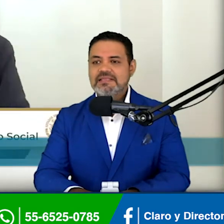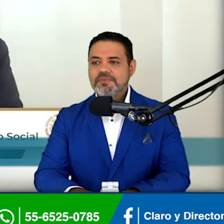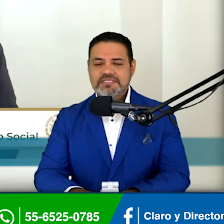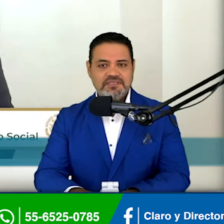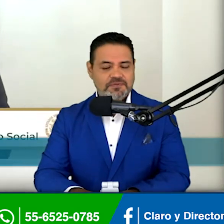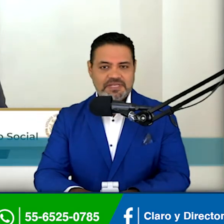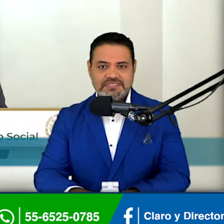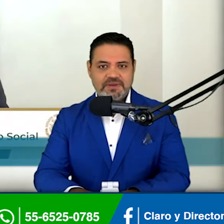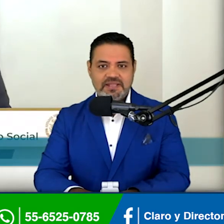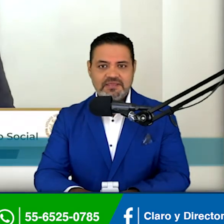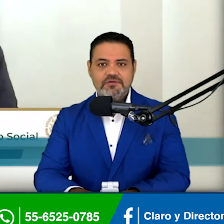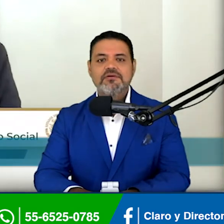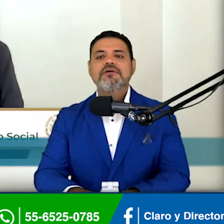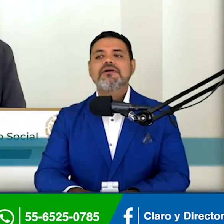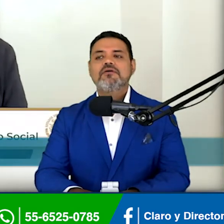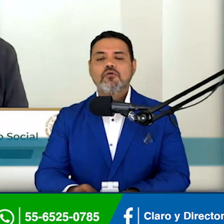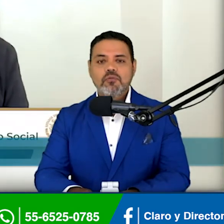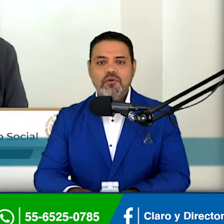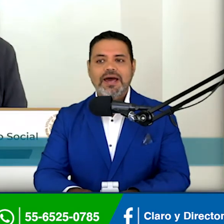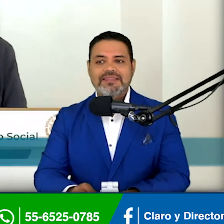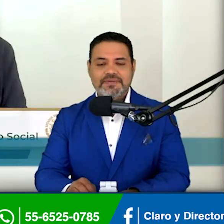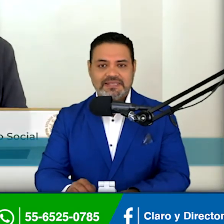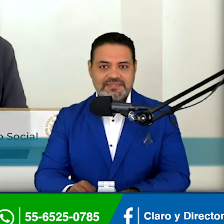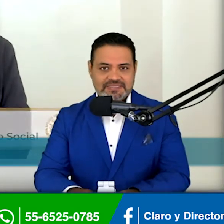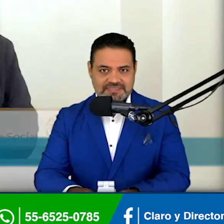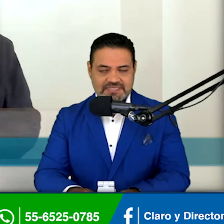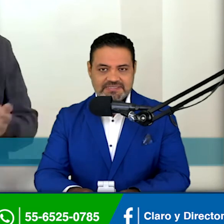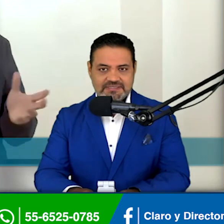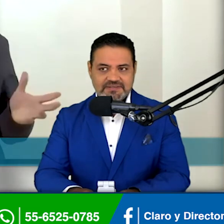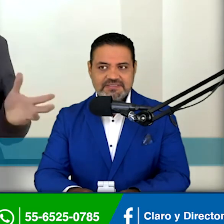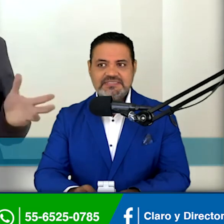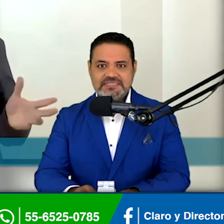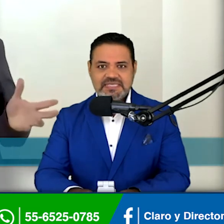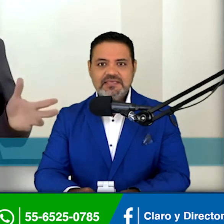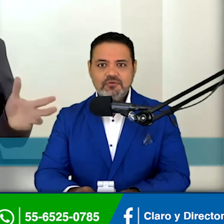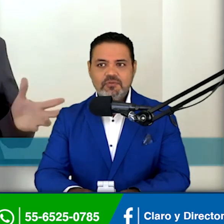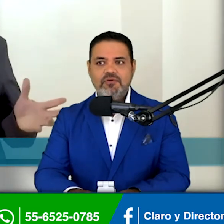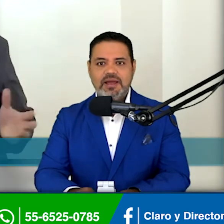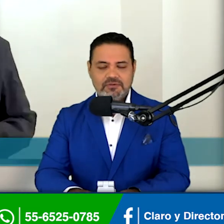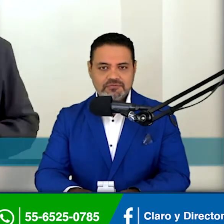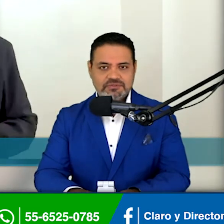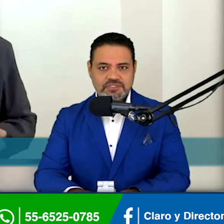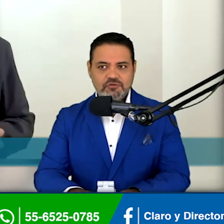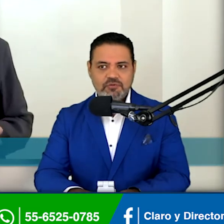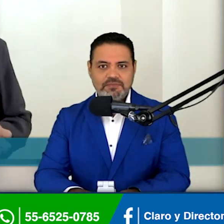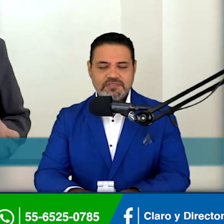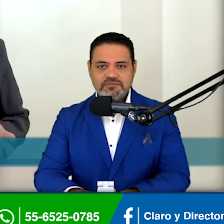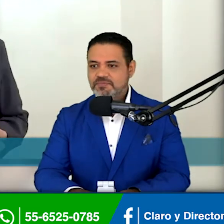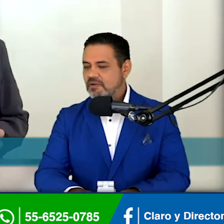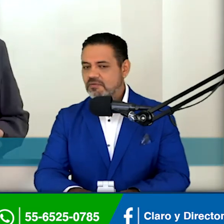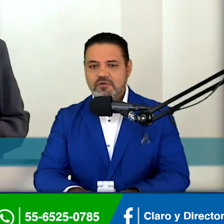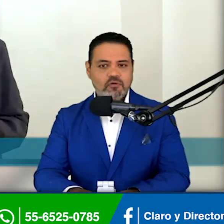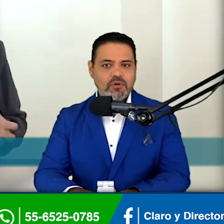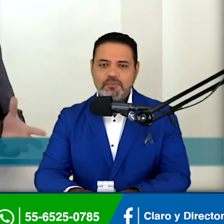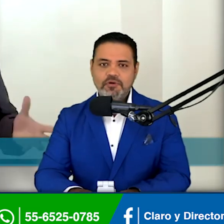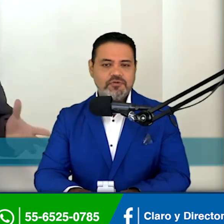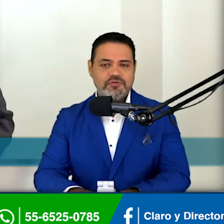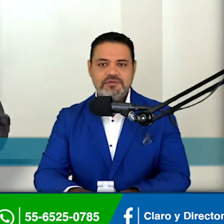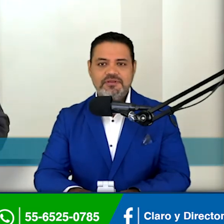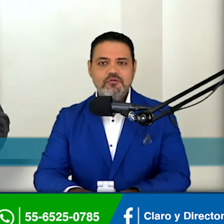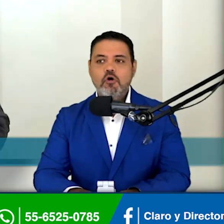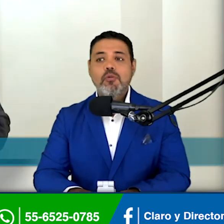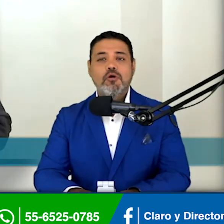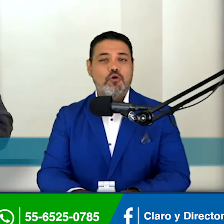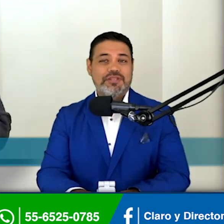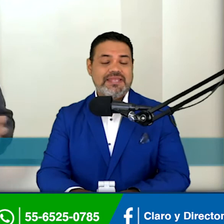desde el principio de la semana, dijo, hubo advertencias, sí hubo avisos, pero no hubo apoyo,